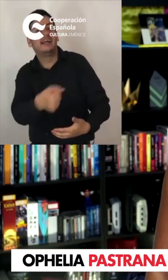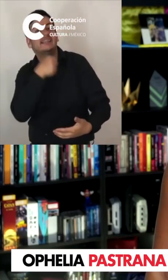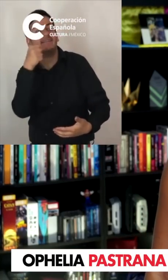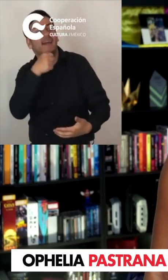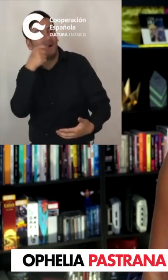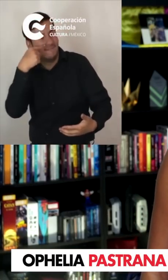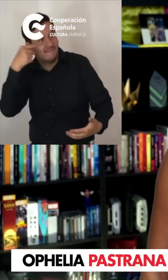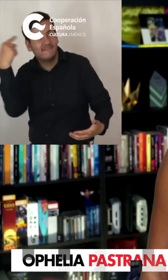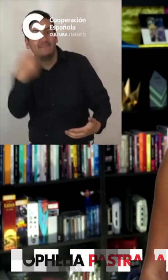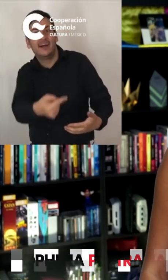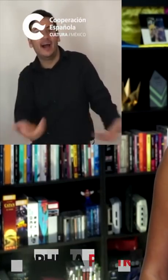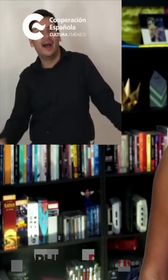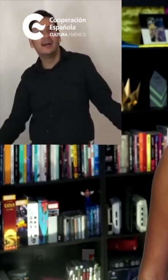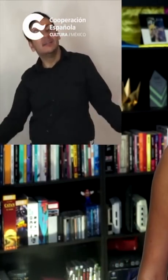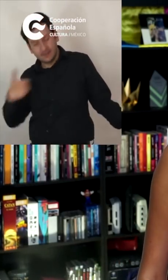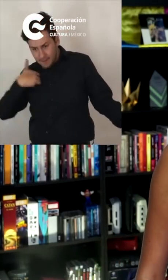Porque